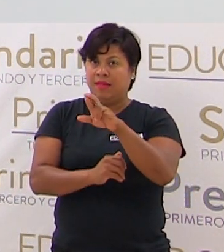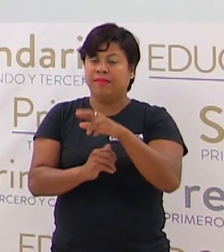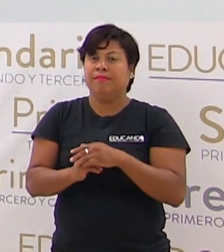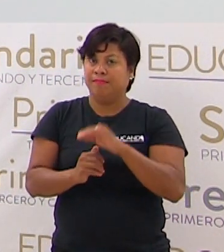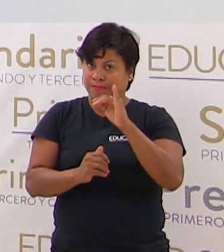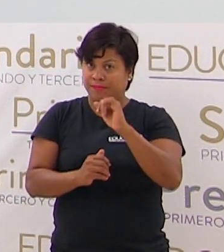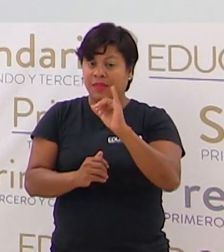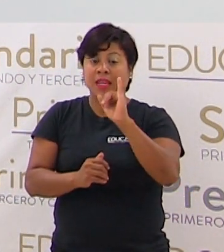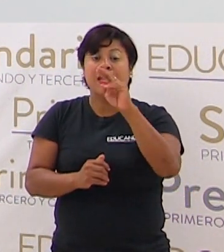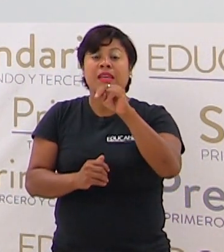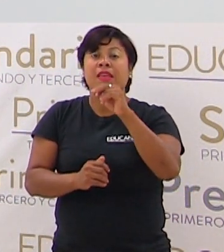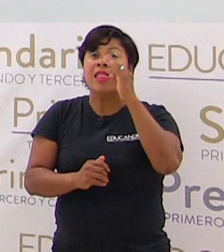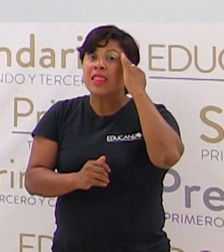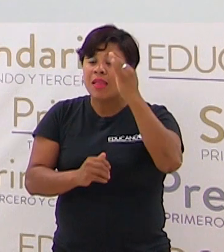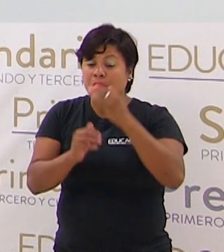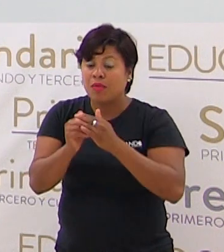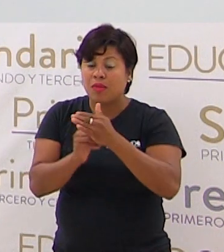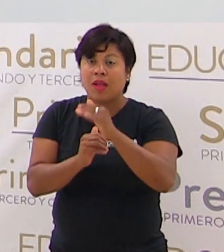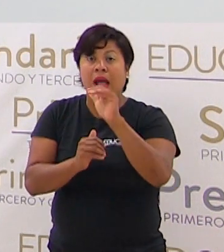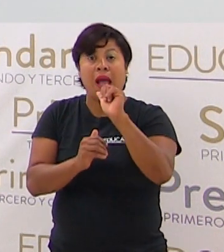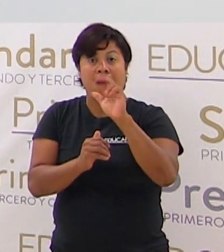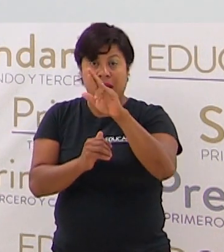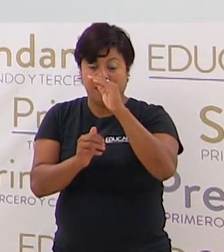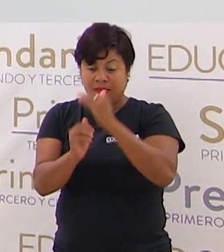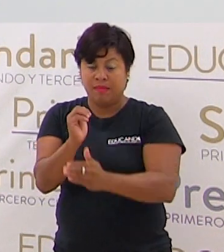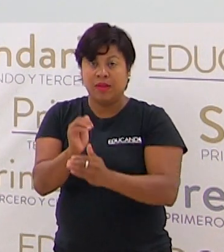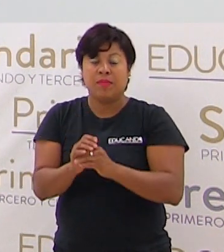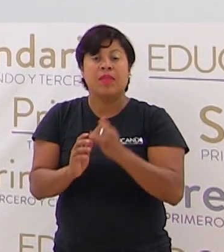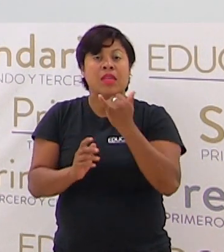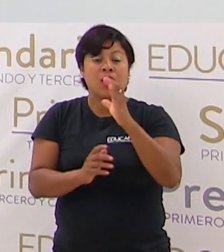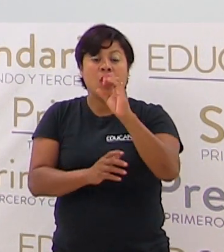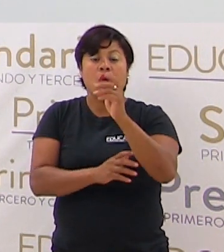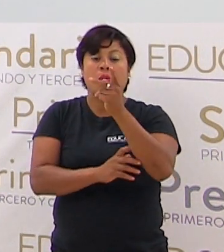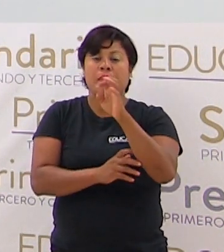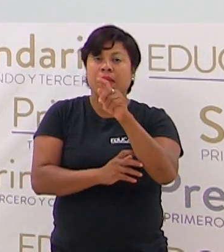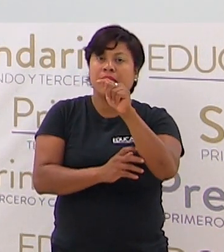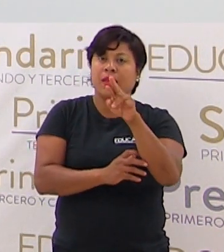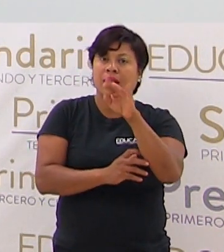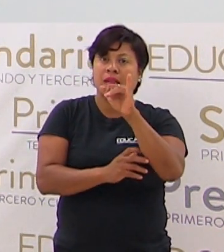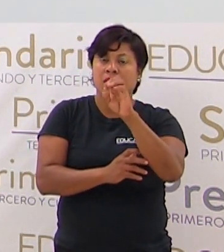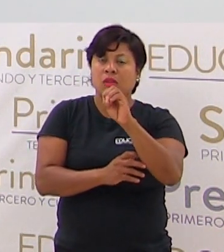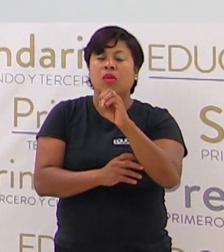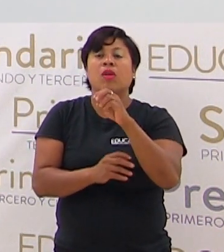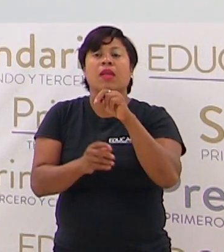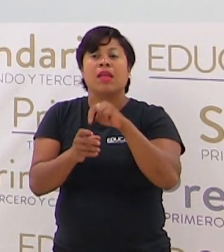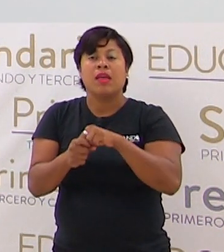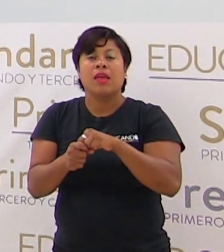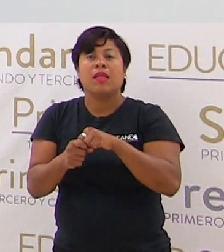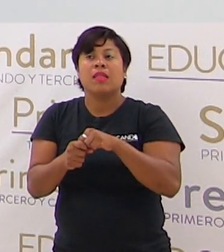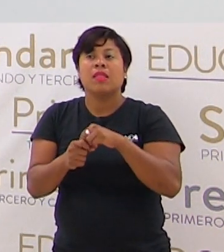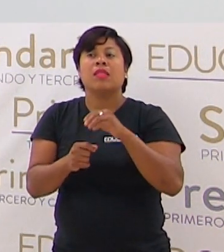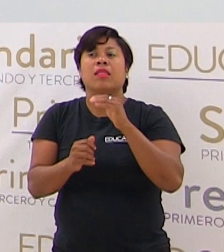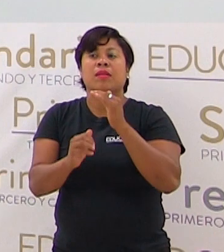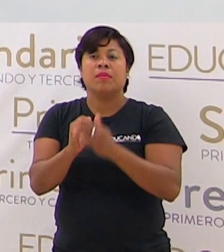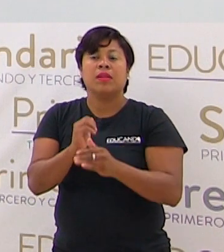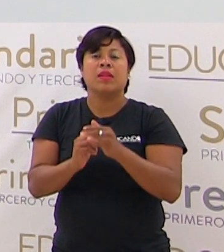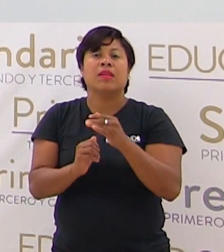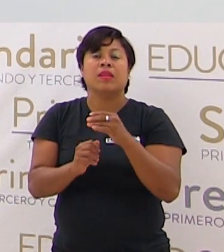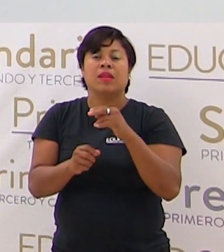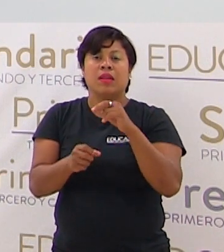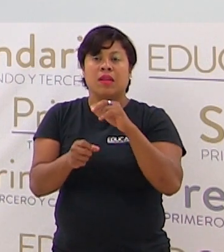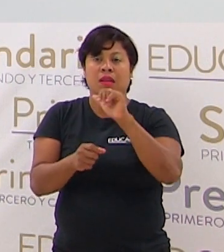¿bien? Infinitivo, terminación ar, y el copretérito que finaliza en conjugación